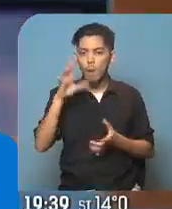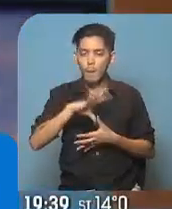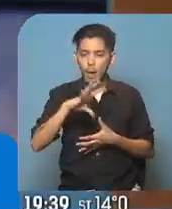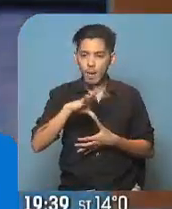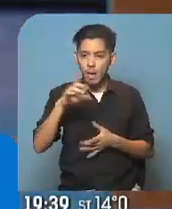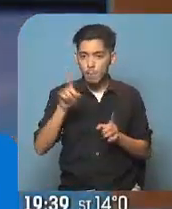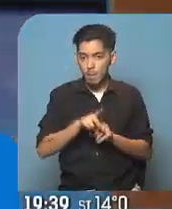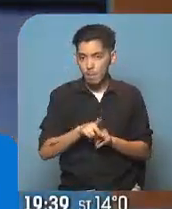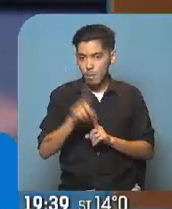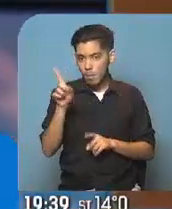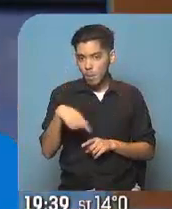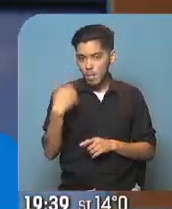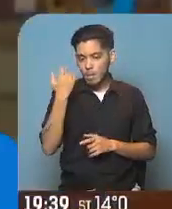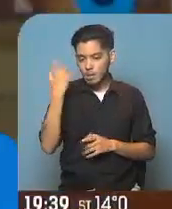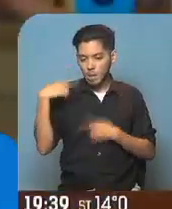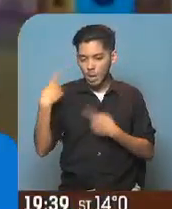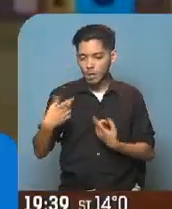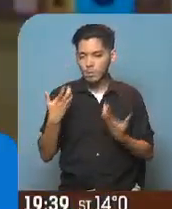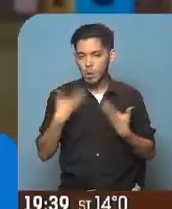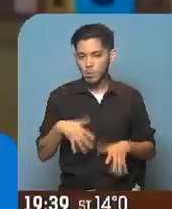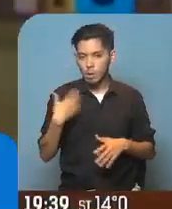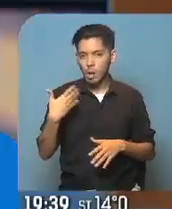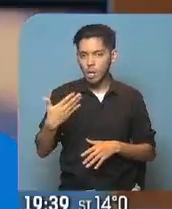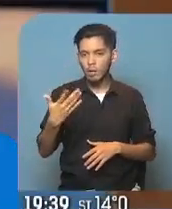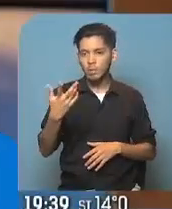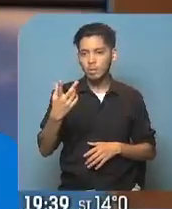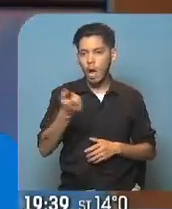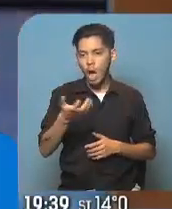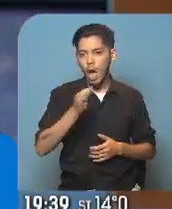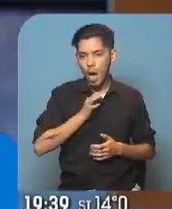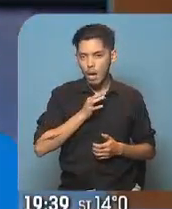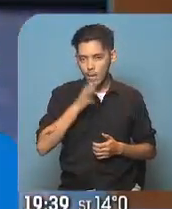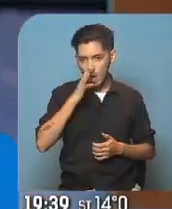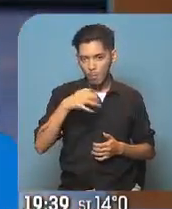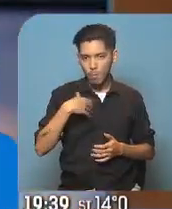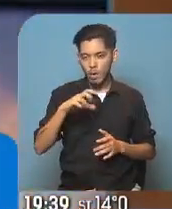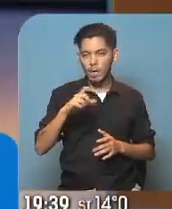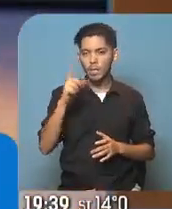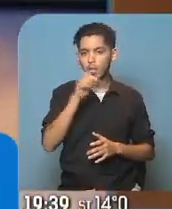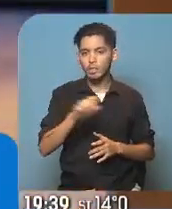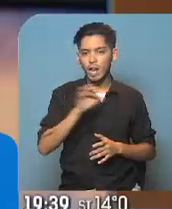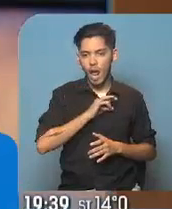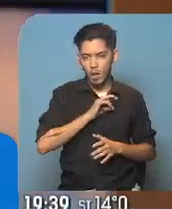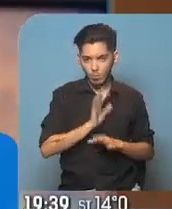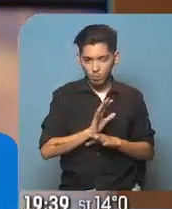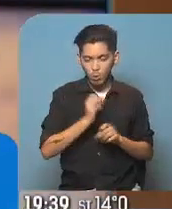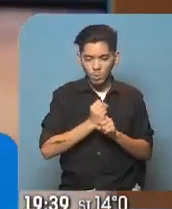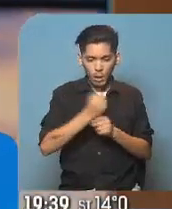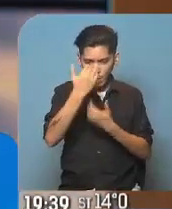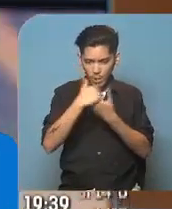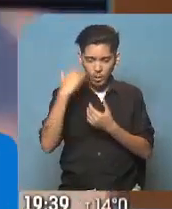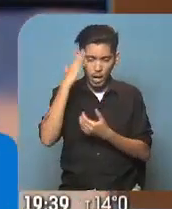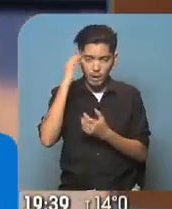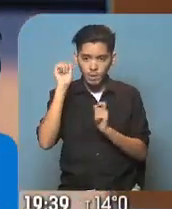venía realizándose eventualmente tantos años y después la de centenario como se hace para trabajo en la cabeza de estos